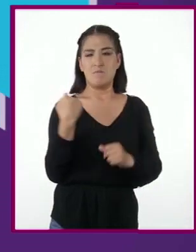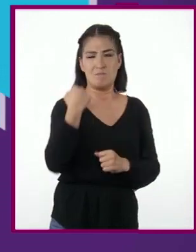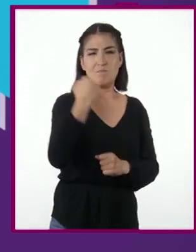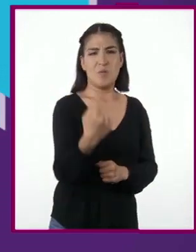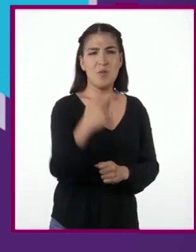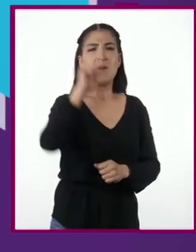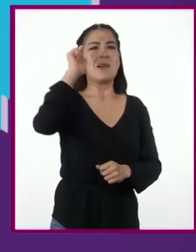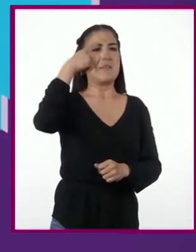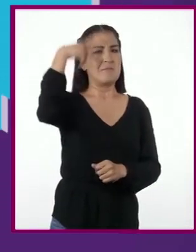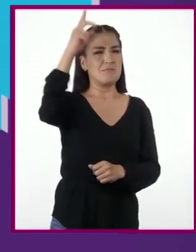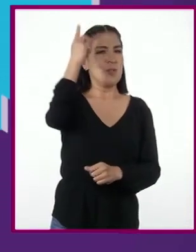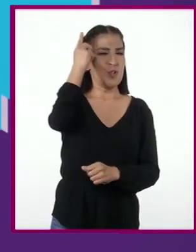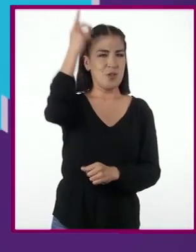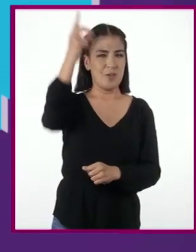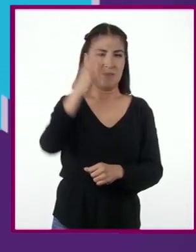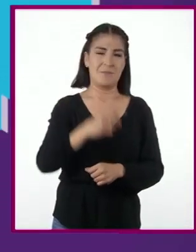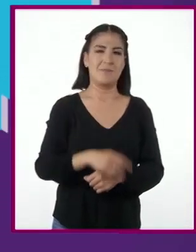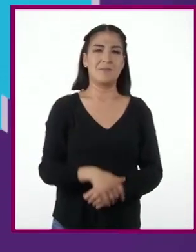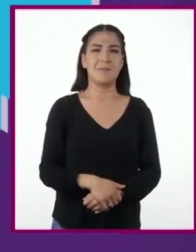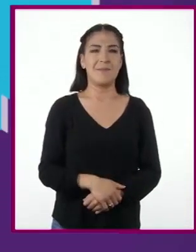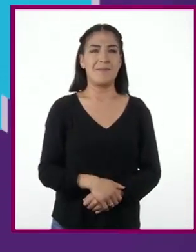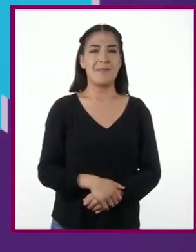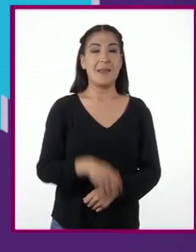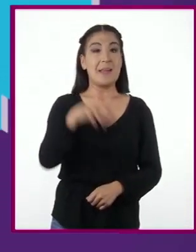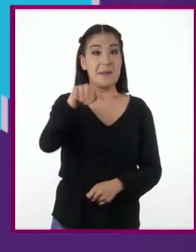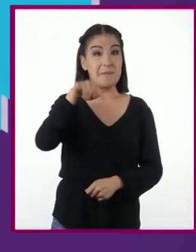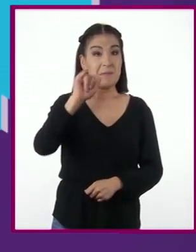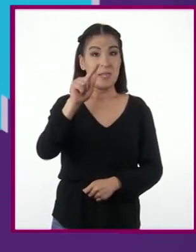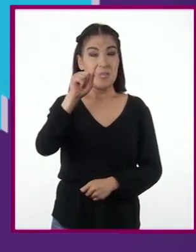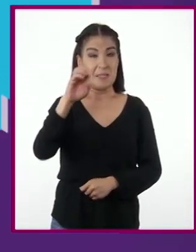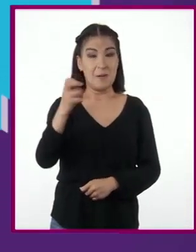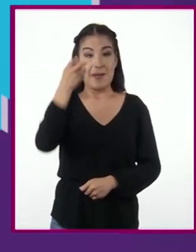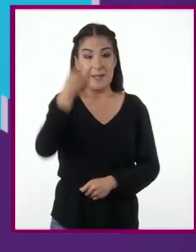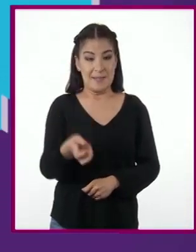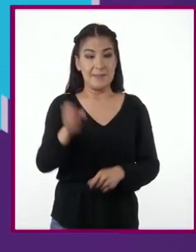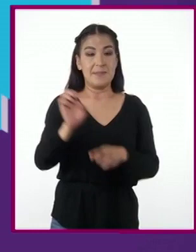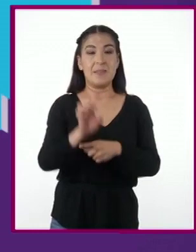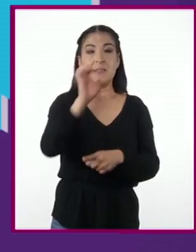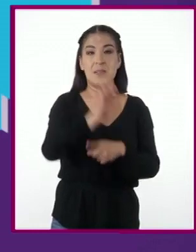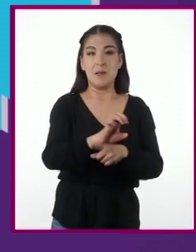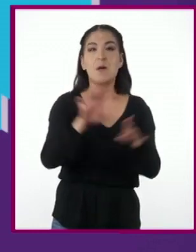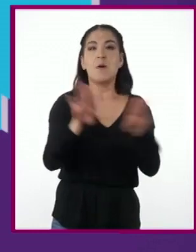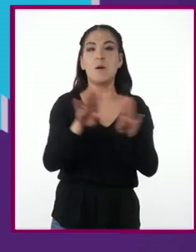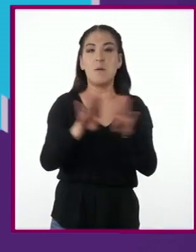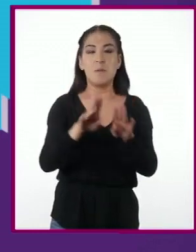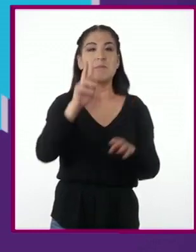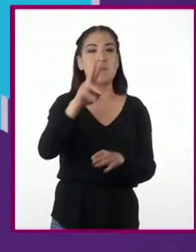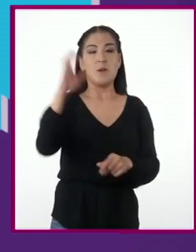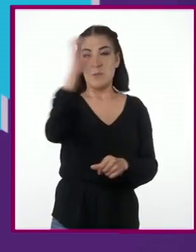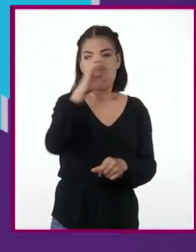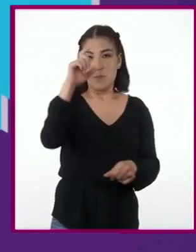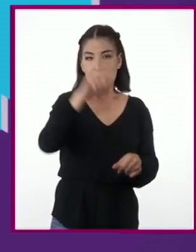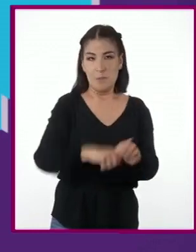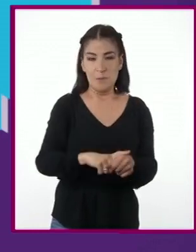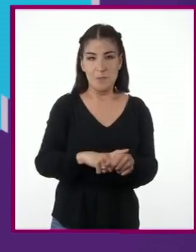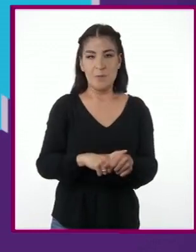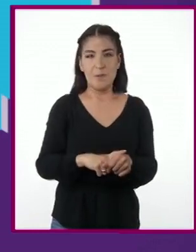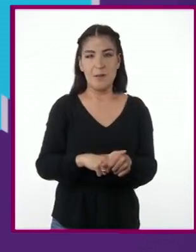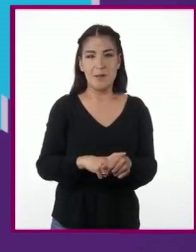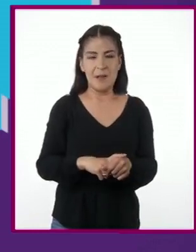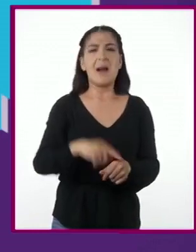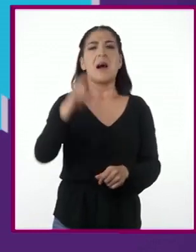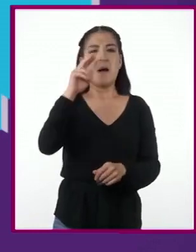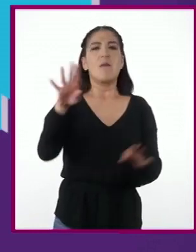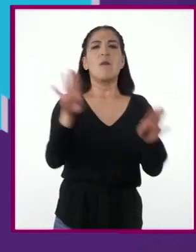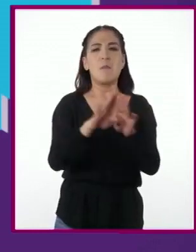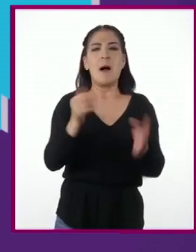los dioses. Los mitos, entonces, como parte de la cultura, ayudan a